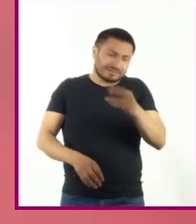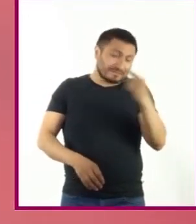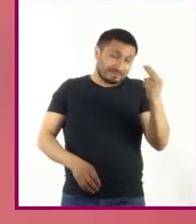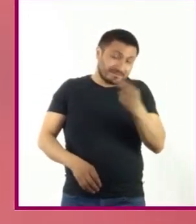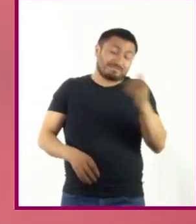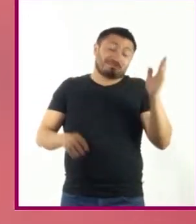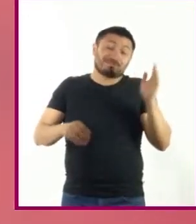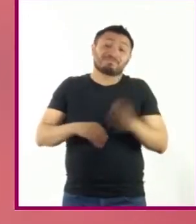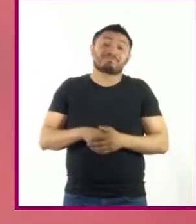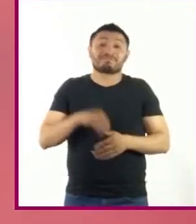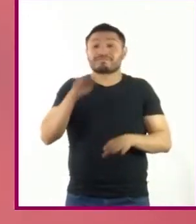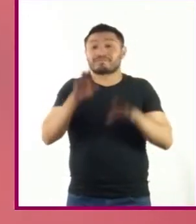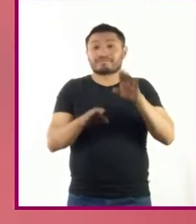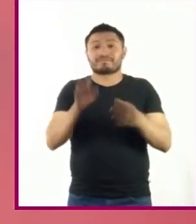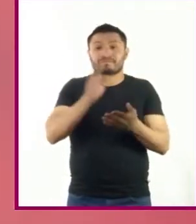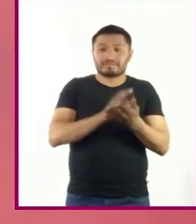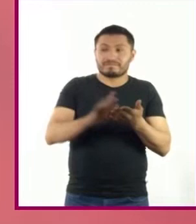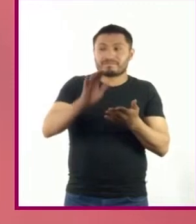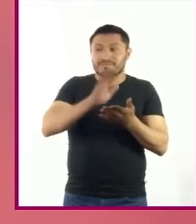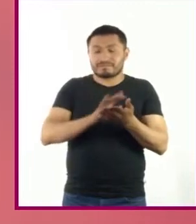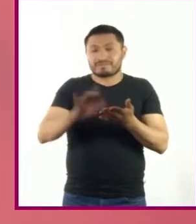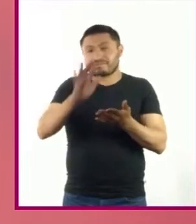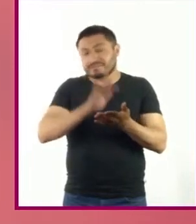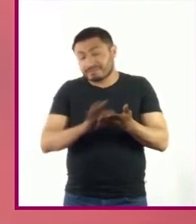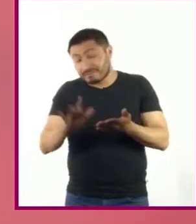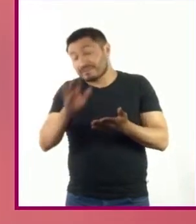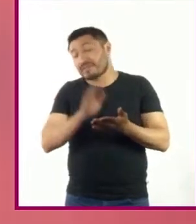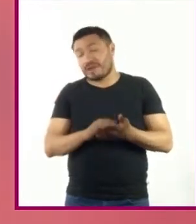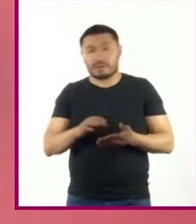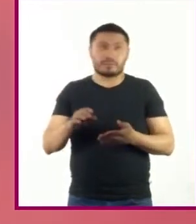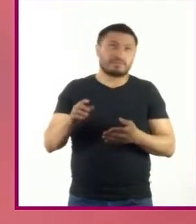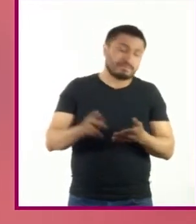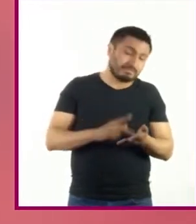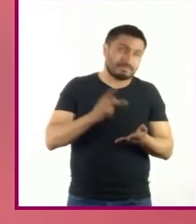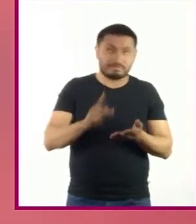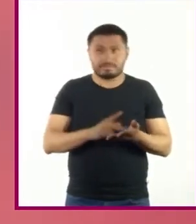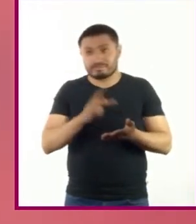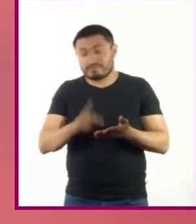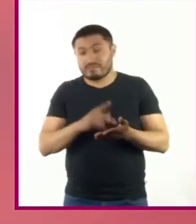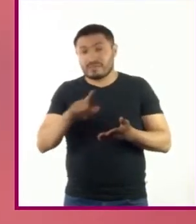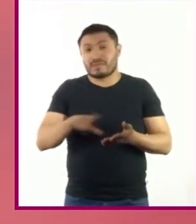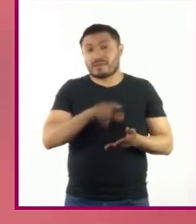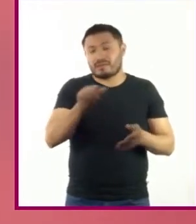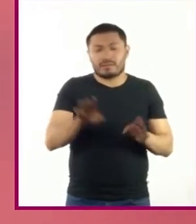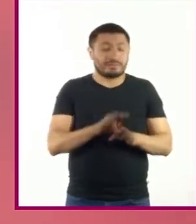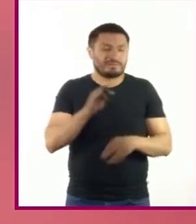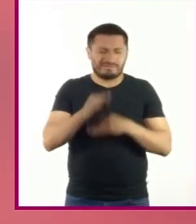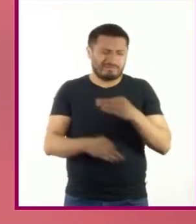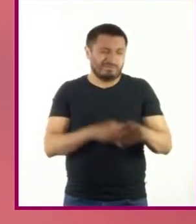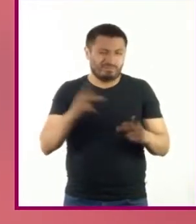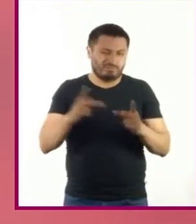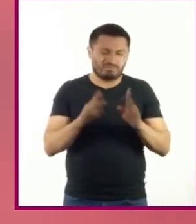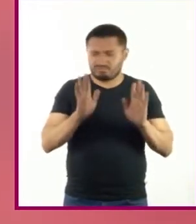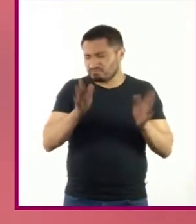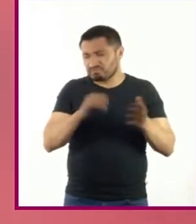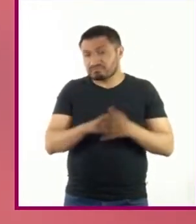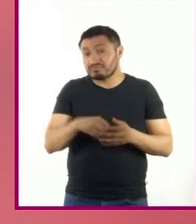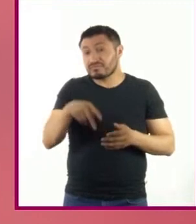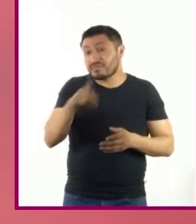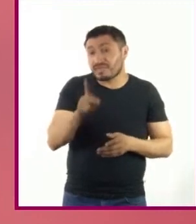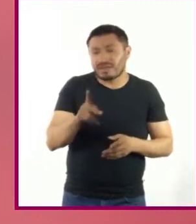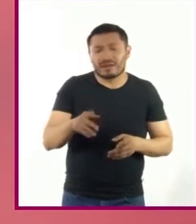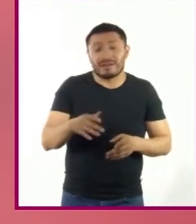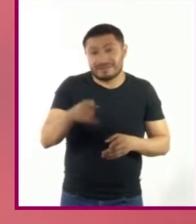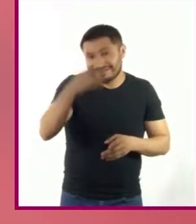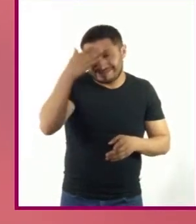A veces uno lee y lee su texto y después de un rato parece como si todo estuviera perfecto, aunque